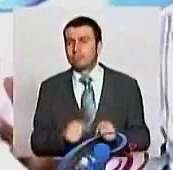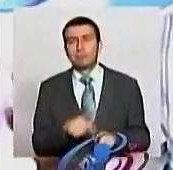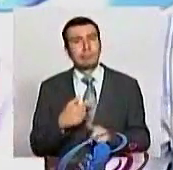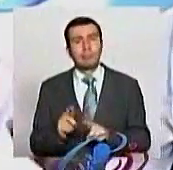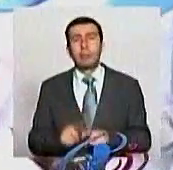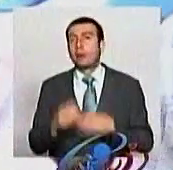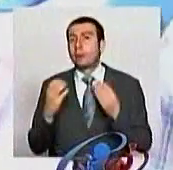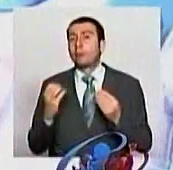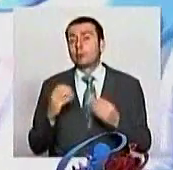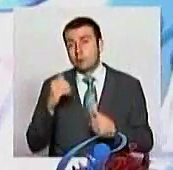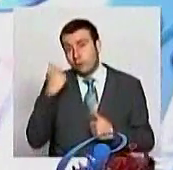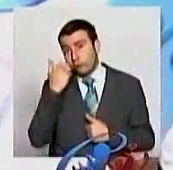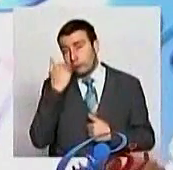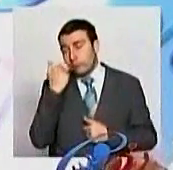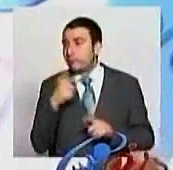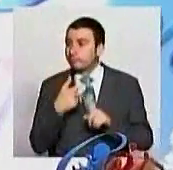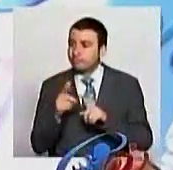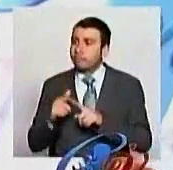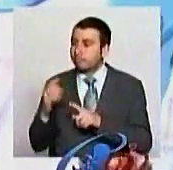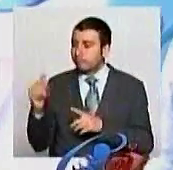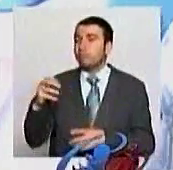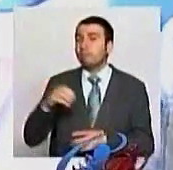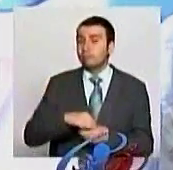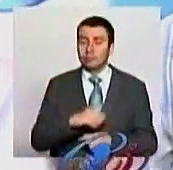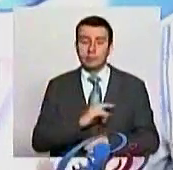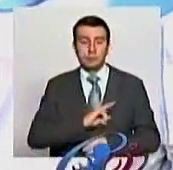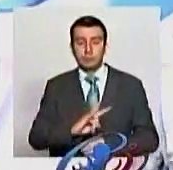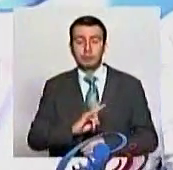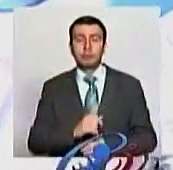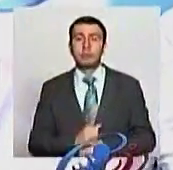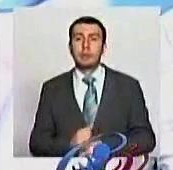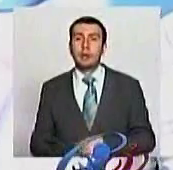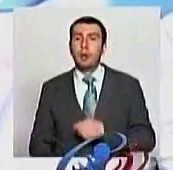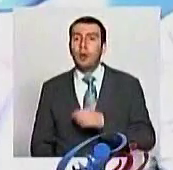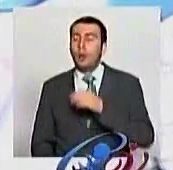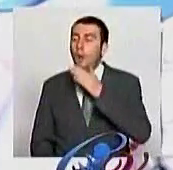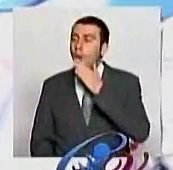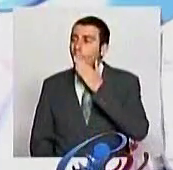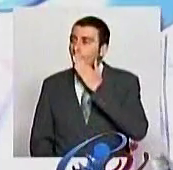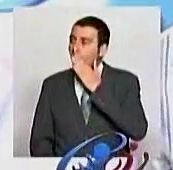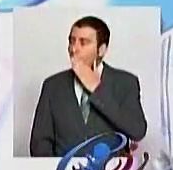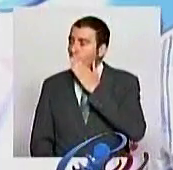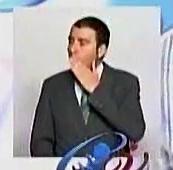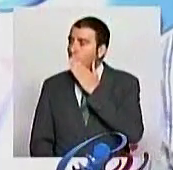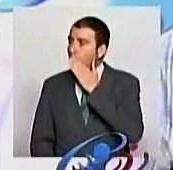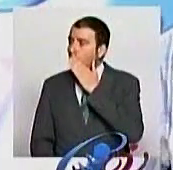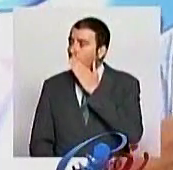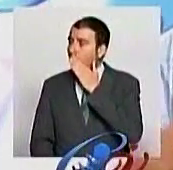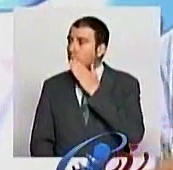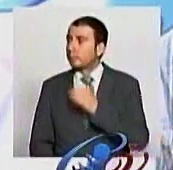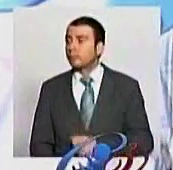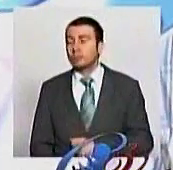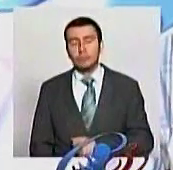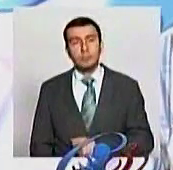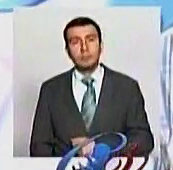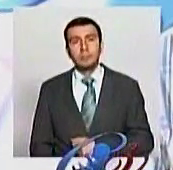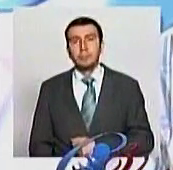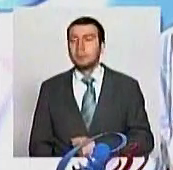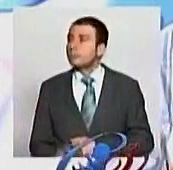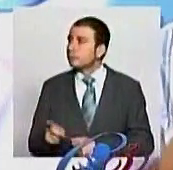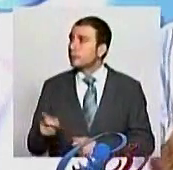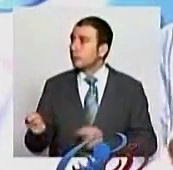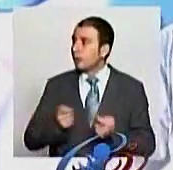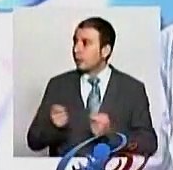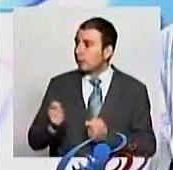patología que se puede manifestar y se puede diagnosticar a través de una consulta de riesgo